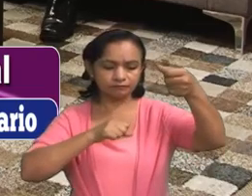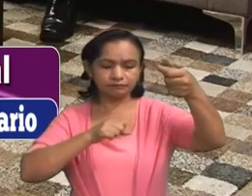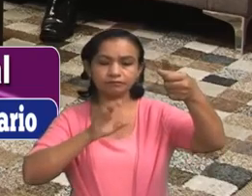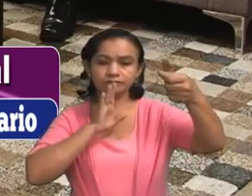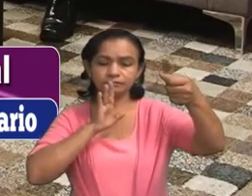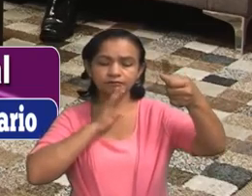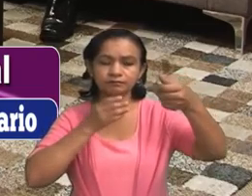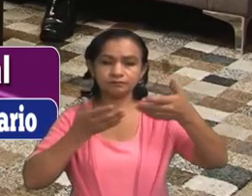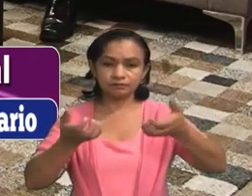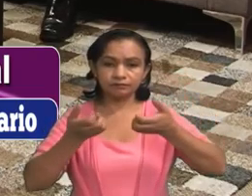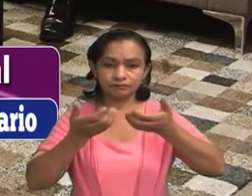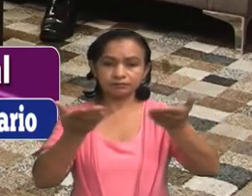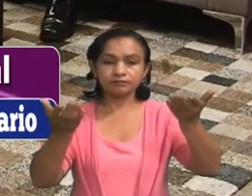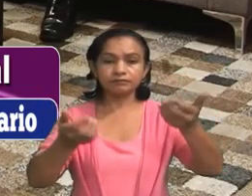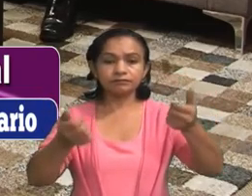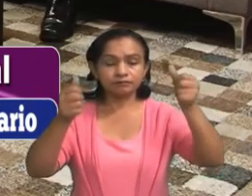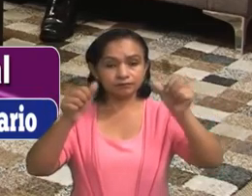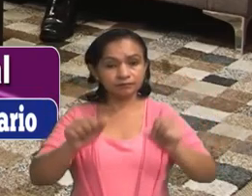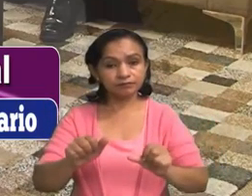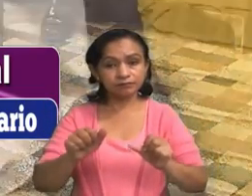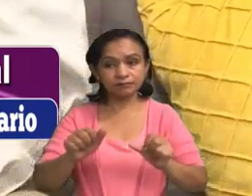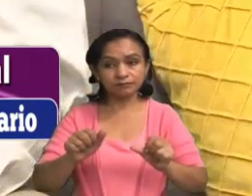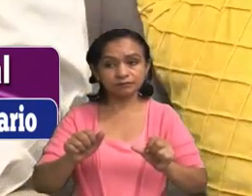en la proclama se establecen esas,